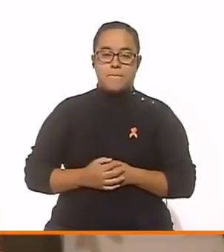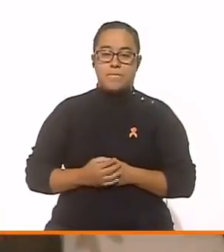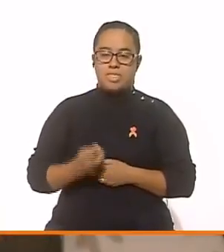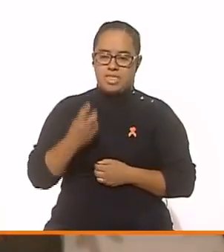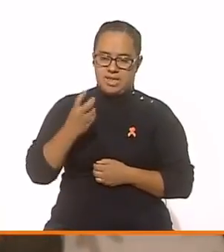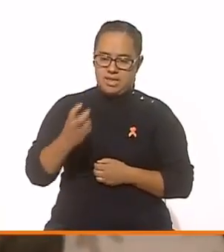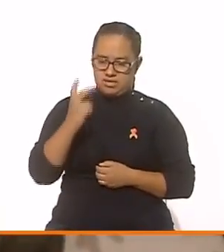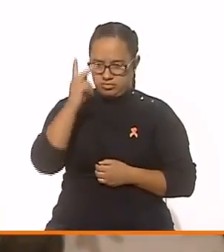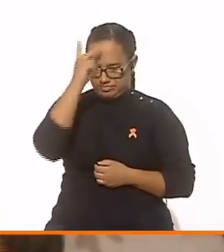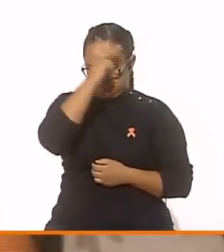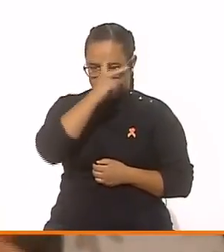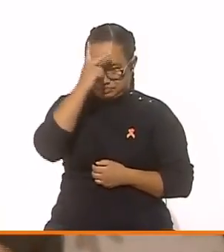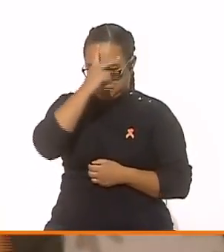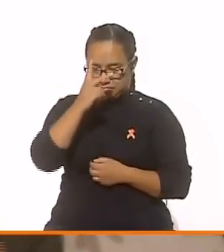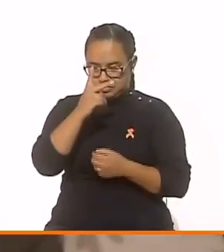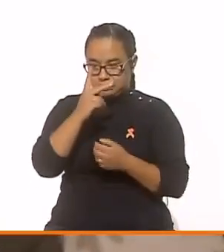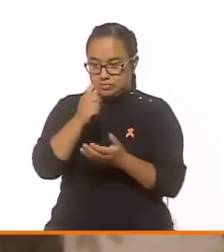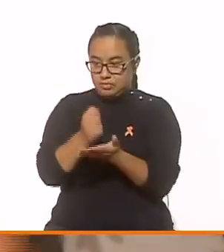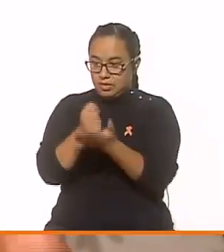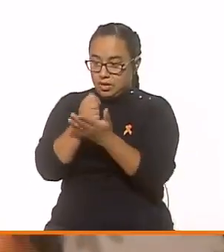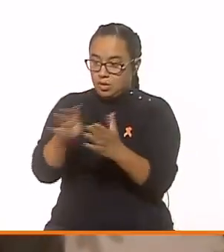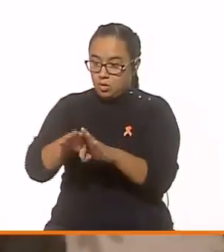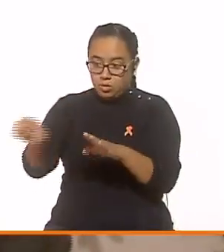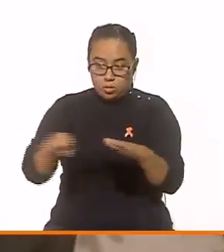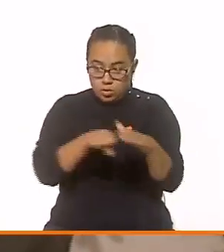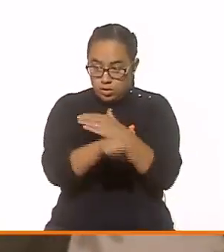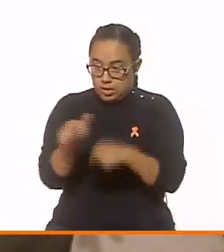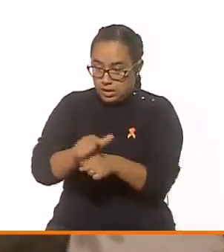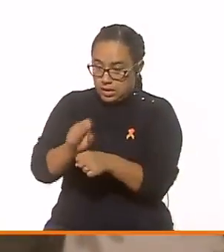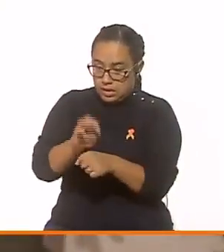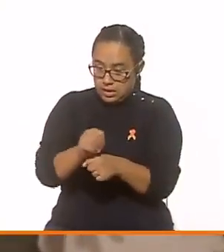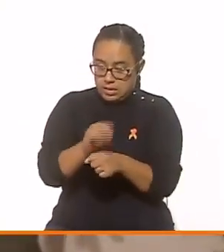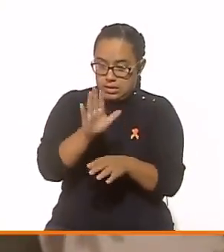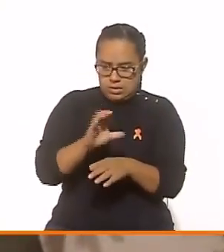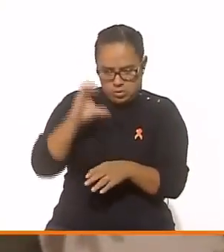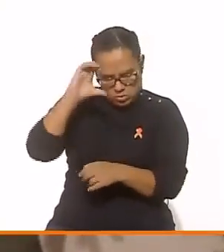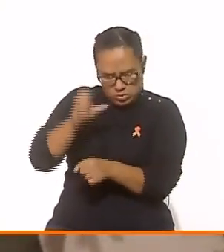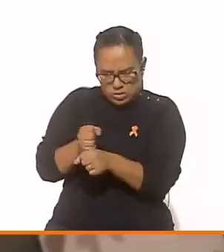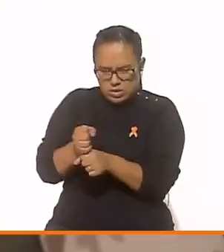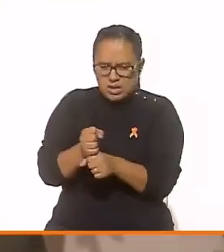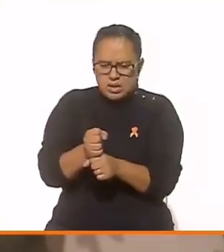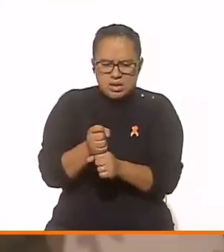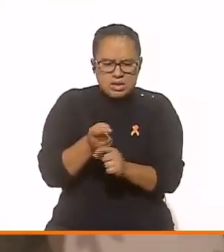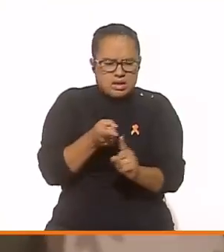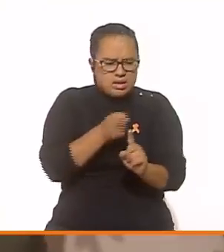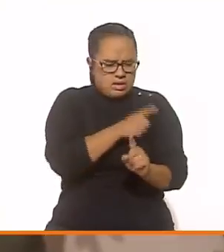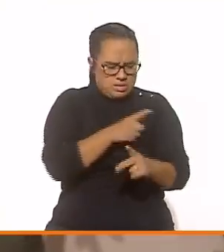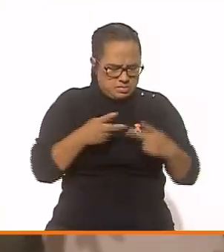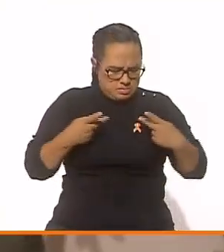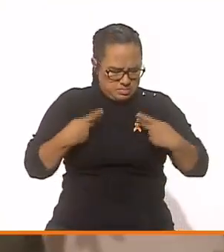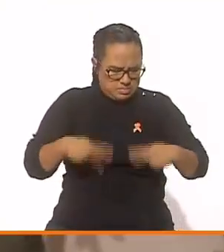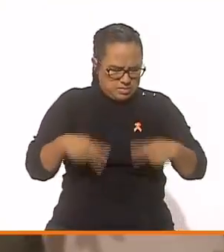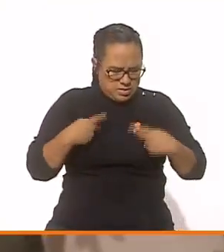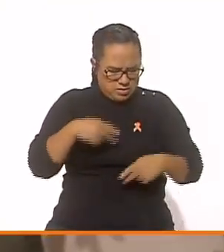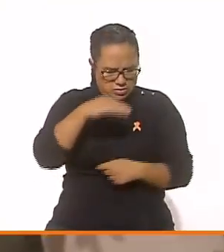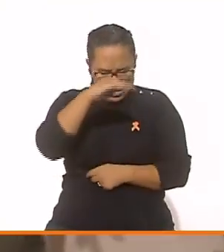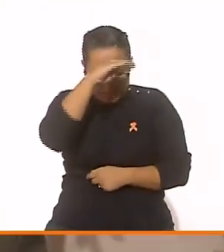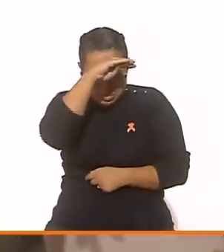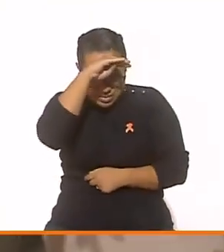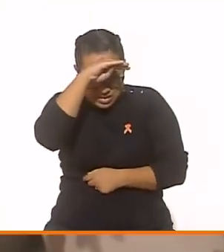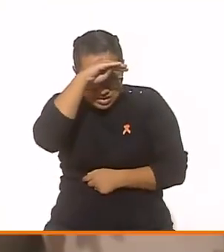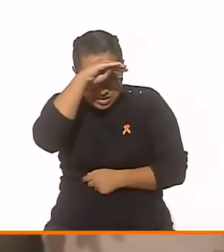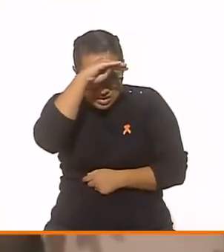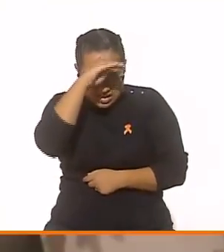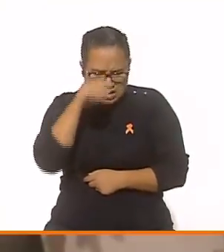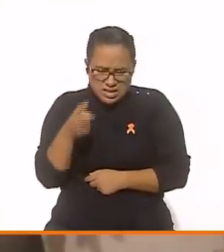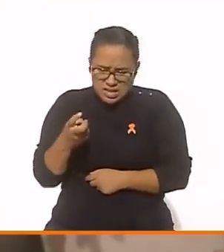terapias de conversión son ese mecanismo de tortura, ¿qué hay detrás para que las personas Sí. asuman que la orientación sexual